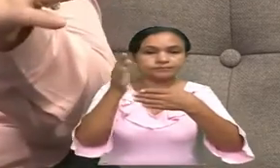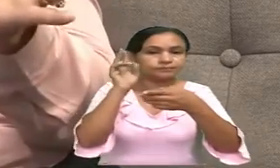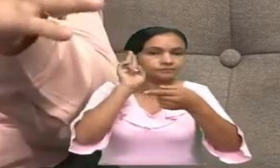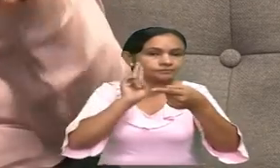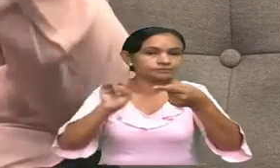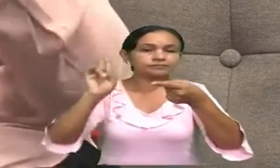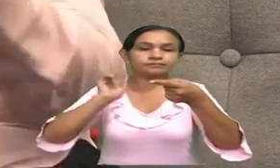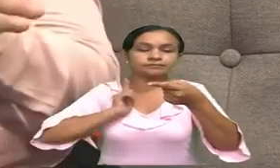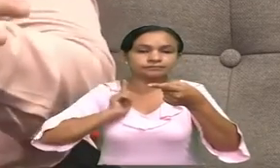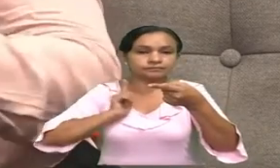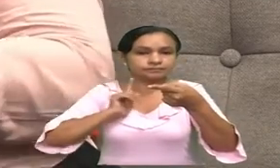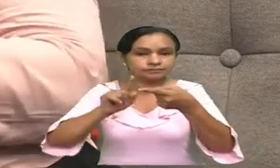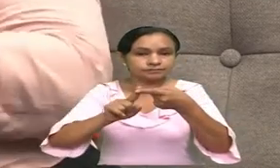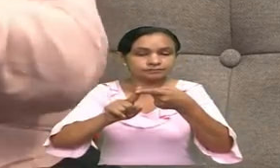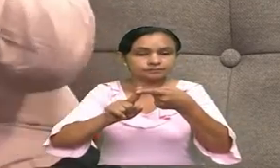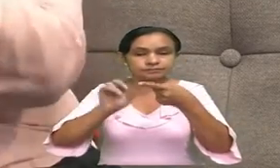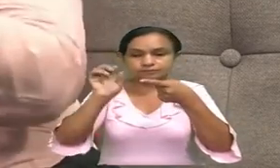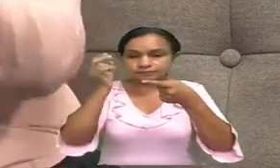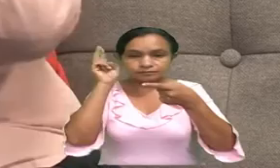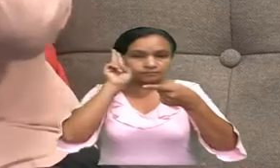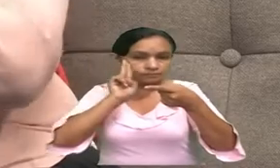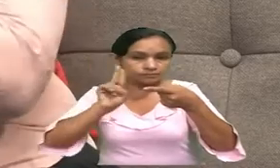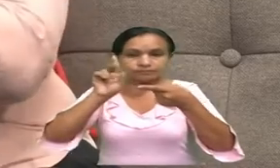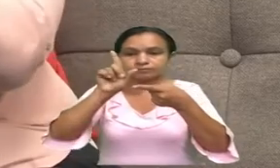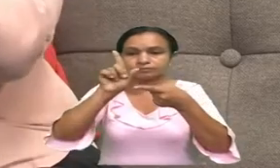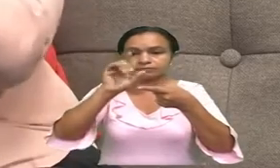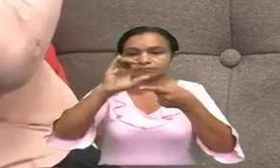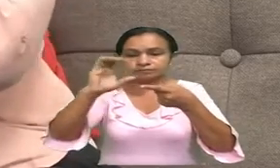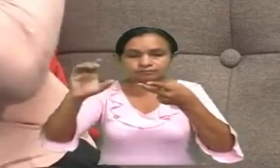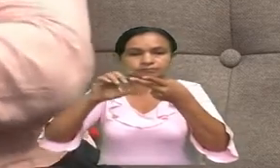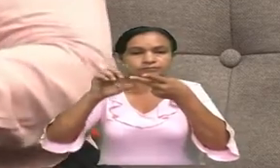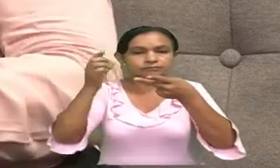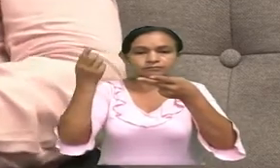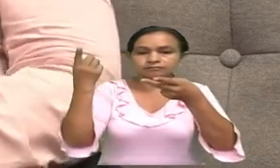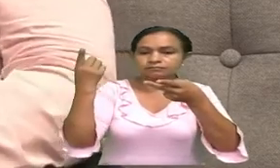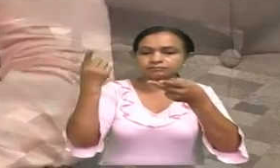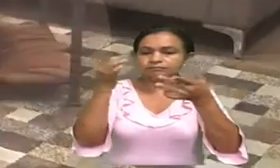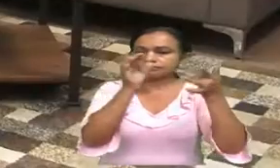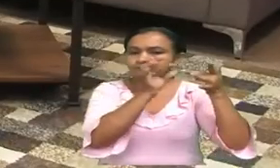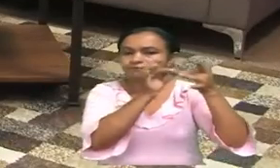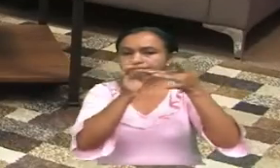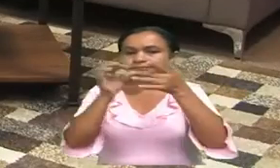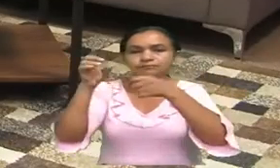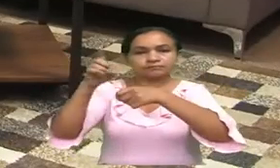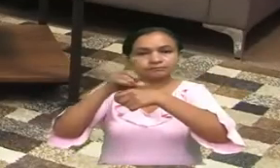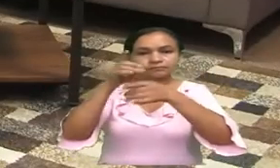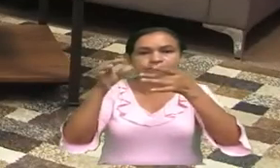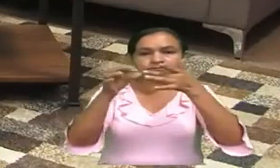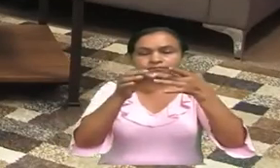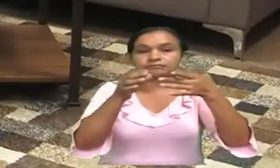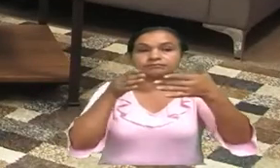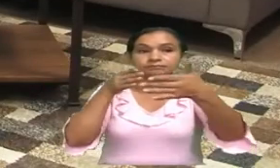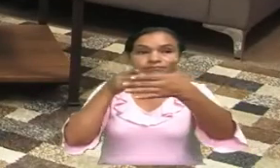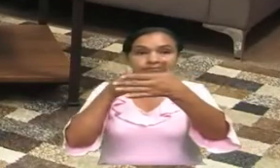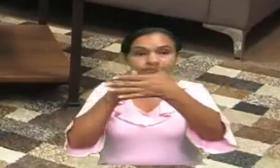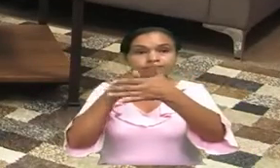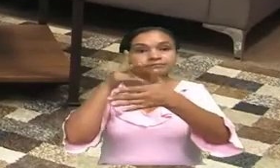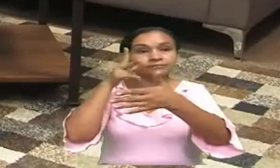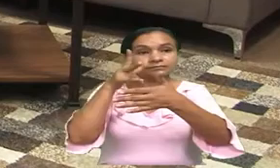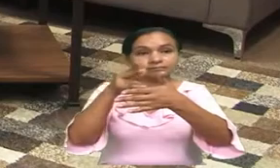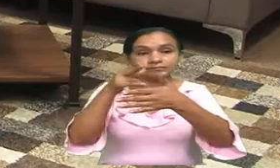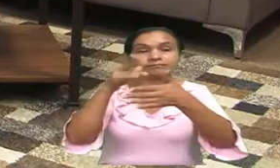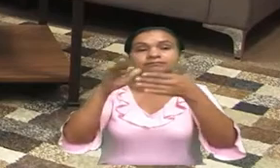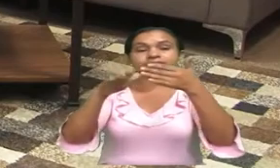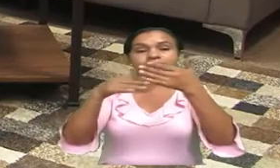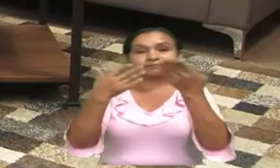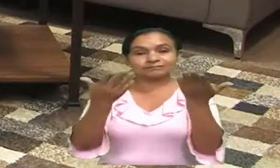competencias que debe tener un técnico superior, un licenciado, un máster o un doctor. Maestra, tenemos que hacer nuestra primera pausa.